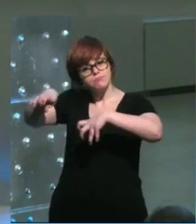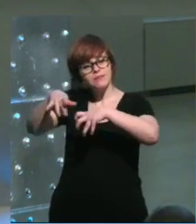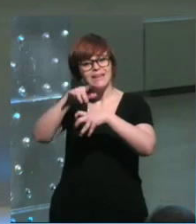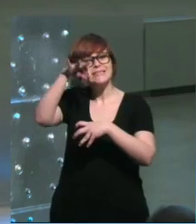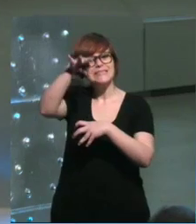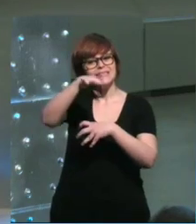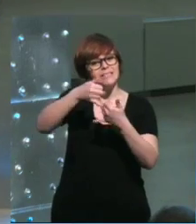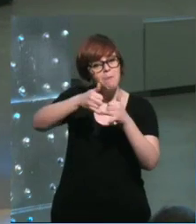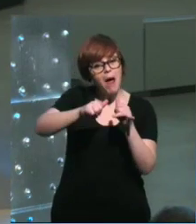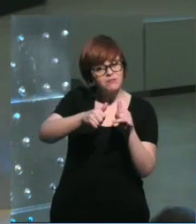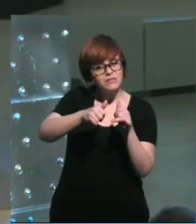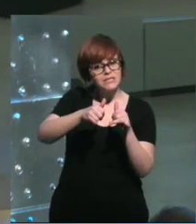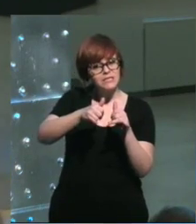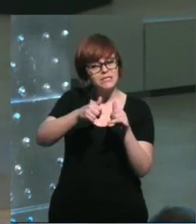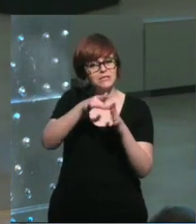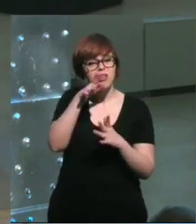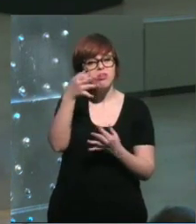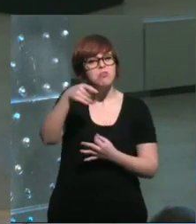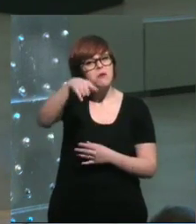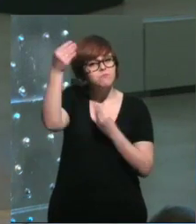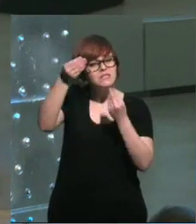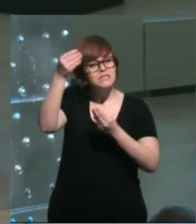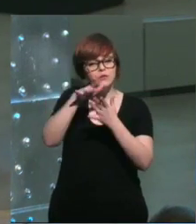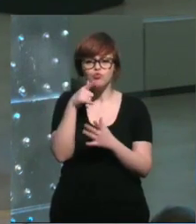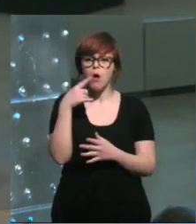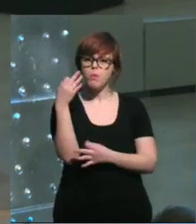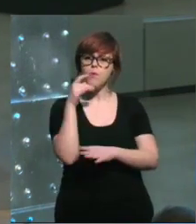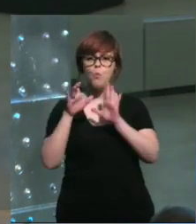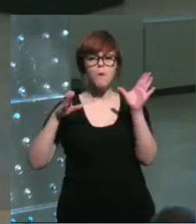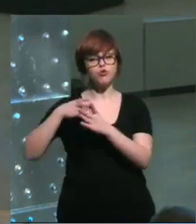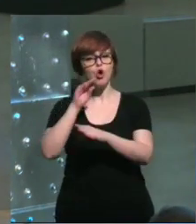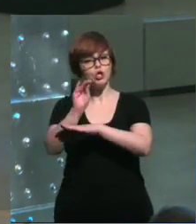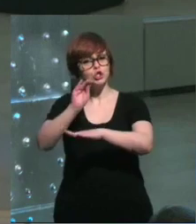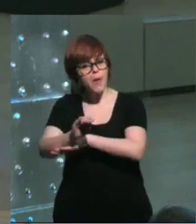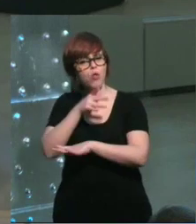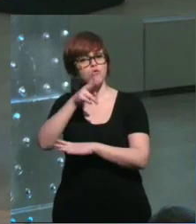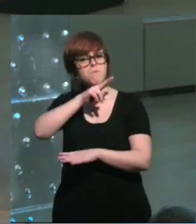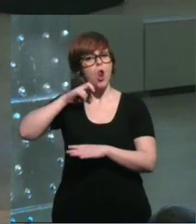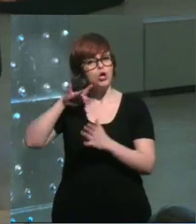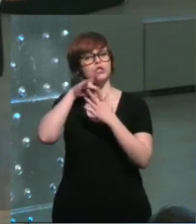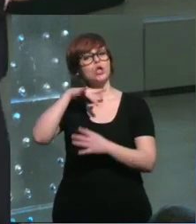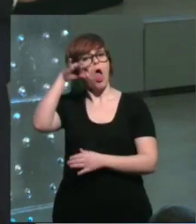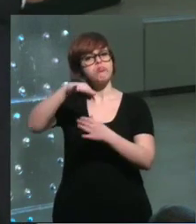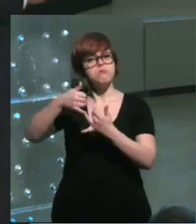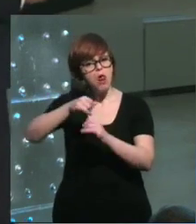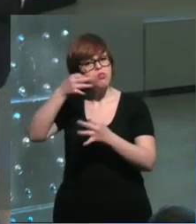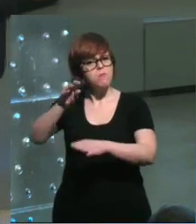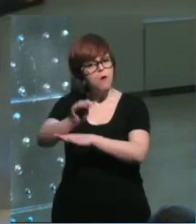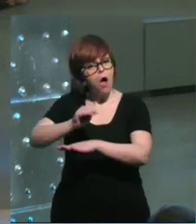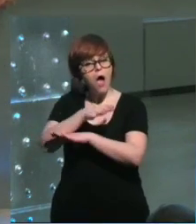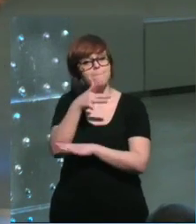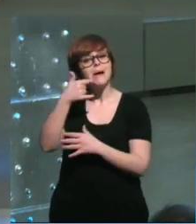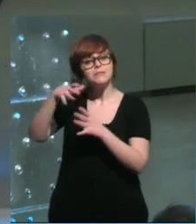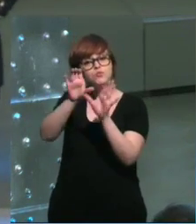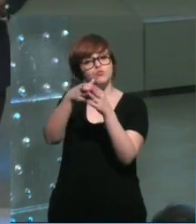tiene que volver a ser el partido conservador y representar los valores del Tea Party, porque si no, no gana. Y luego tienes a otra